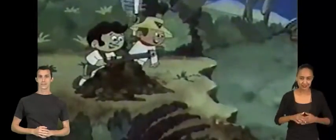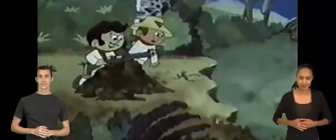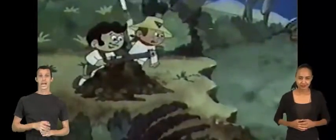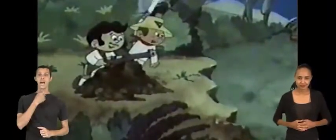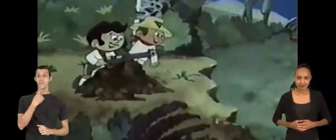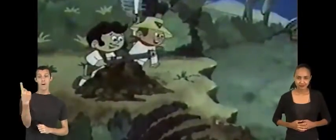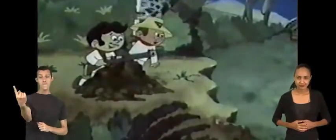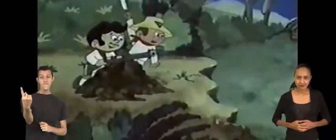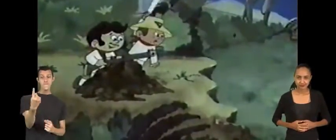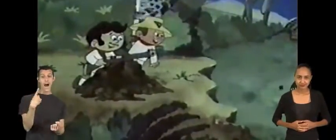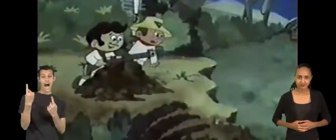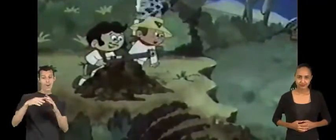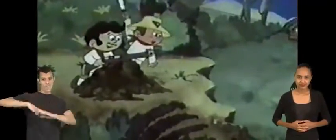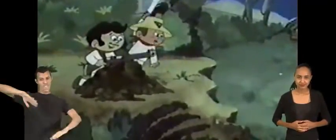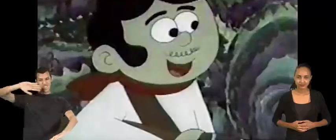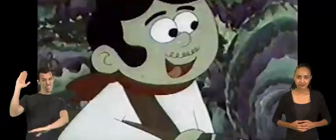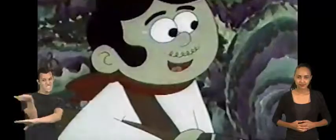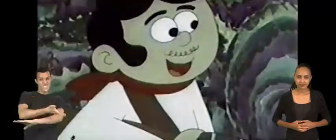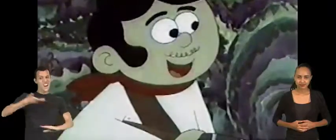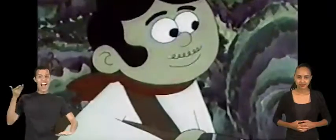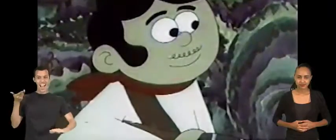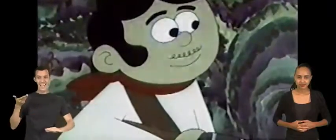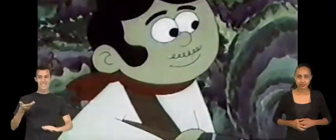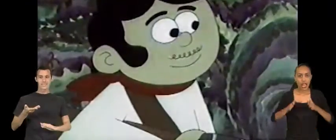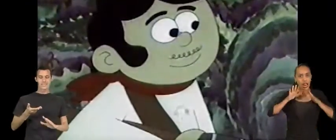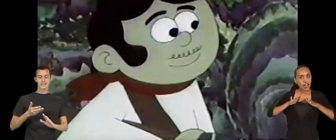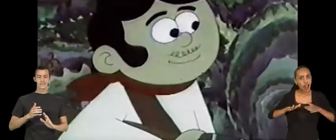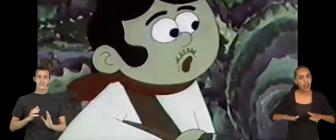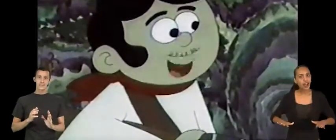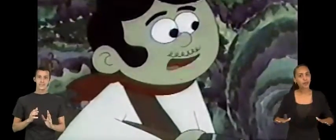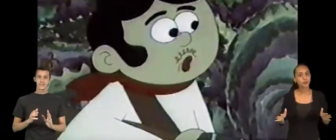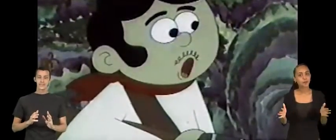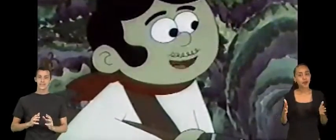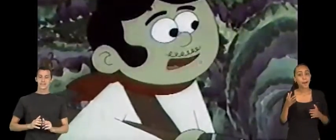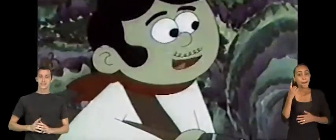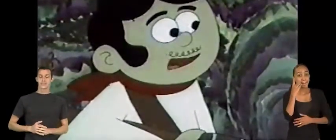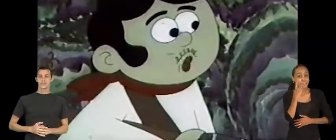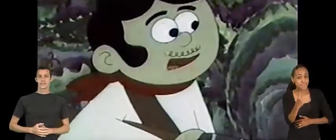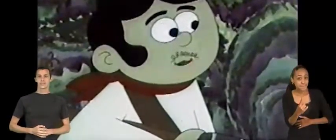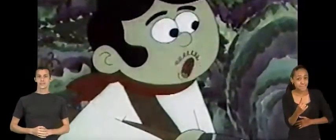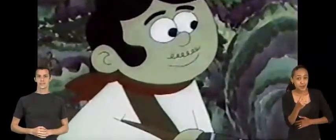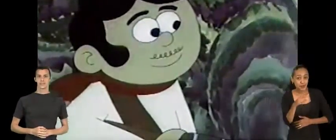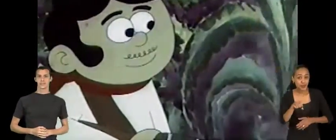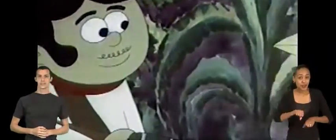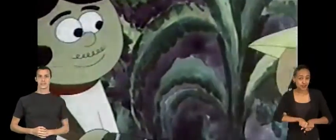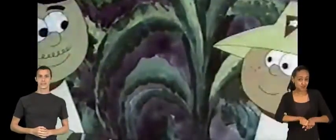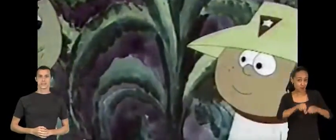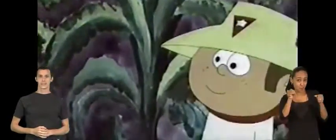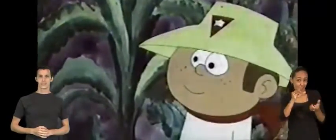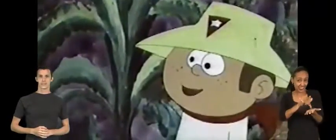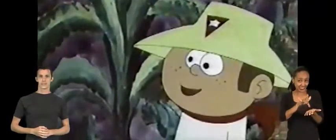¡Vamos a machetear a los mensajeros! Calma. Primero hay que romper el heliógrafo.